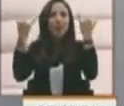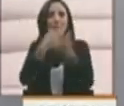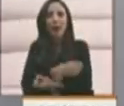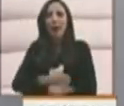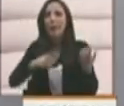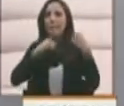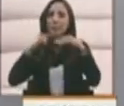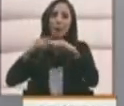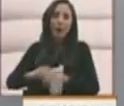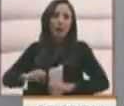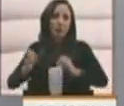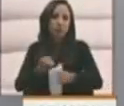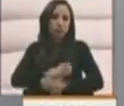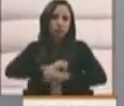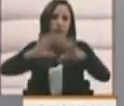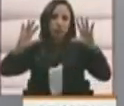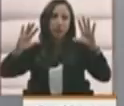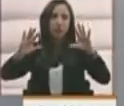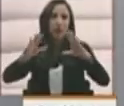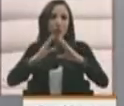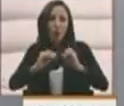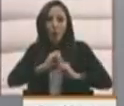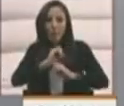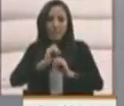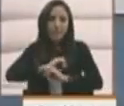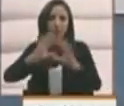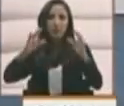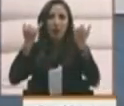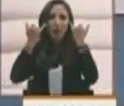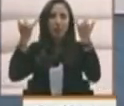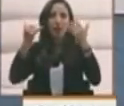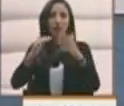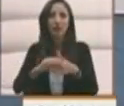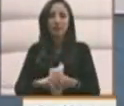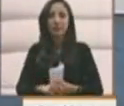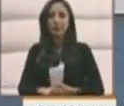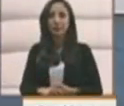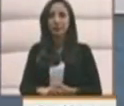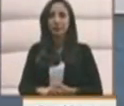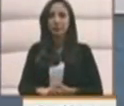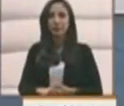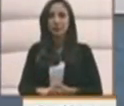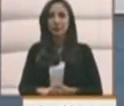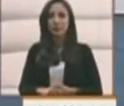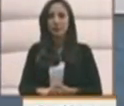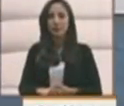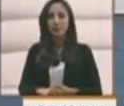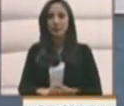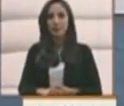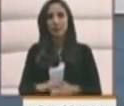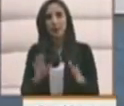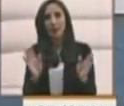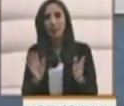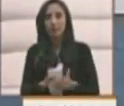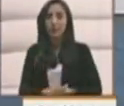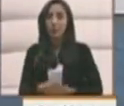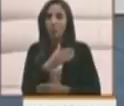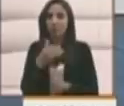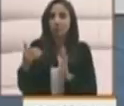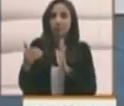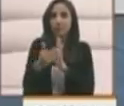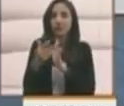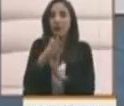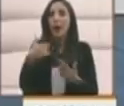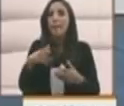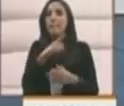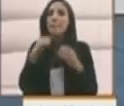una masacre que no solamente tocaba, por ser masacre, al presidente de la República,